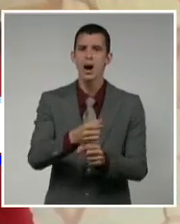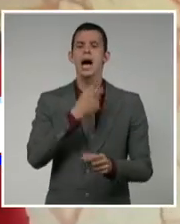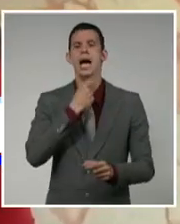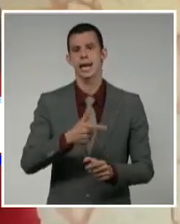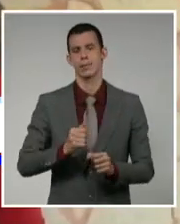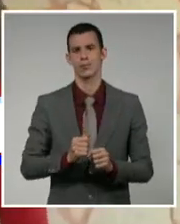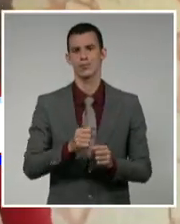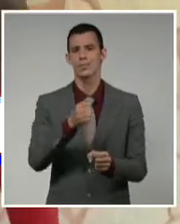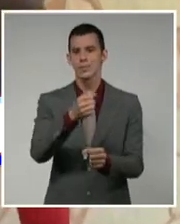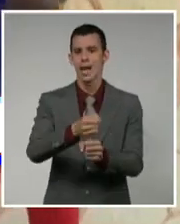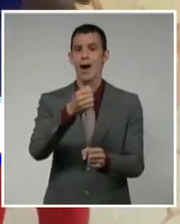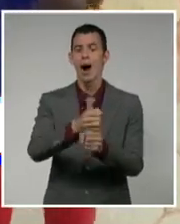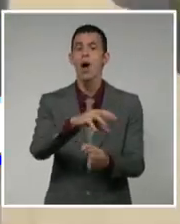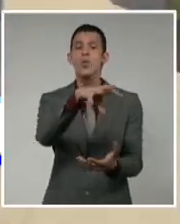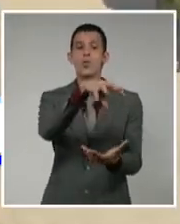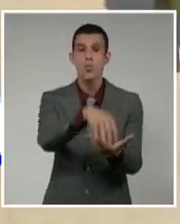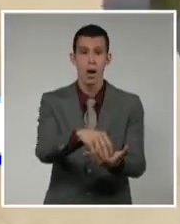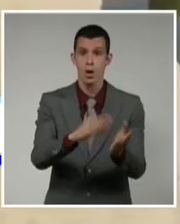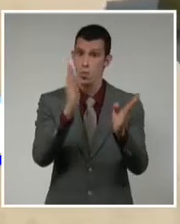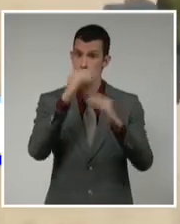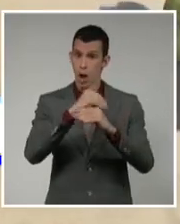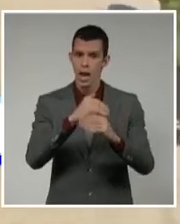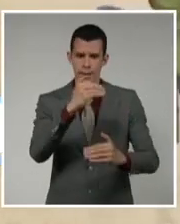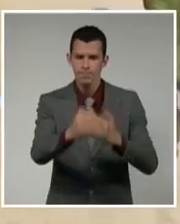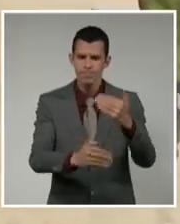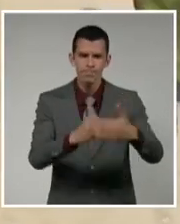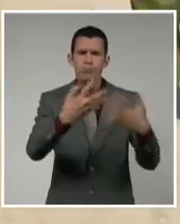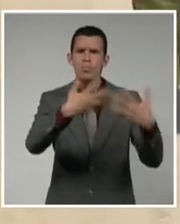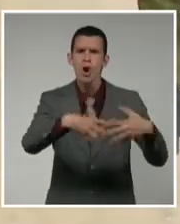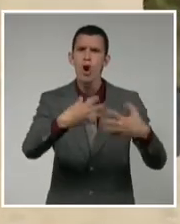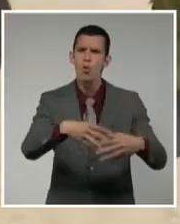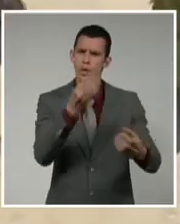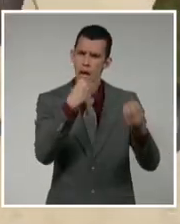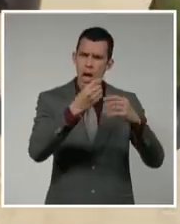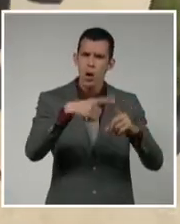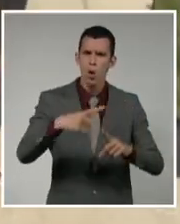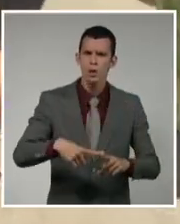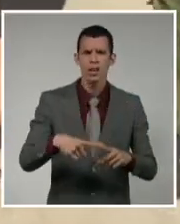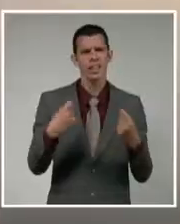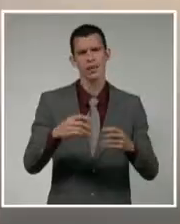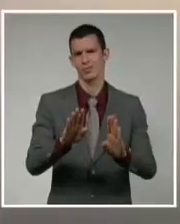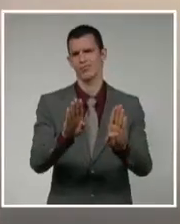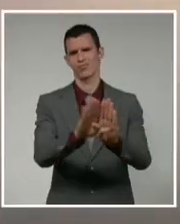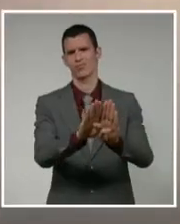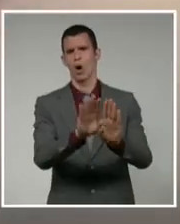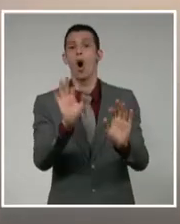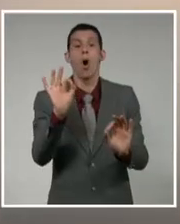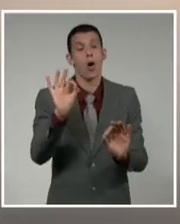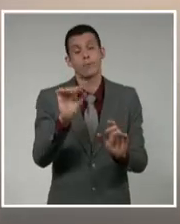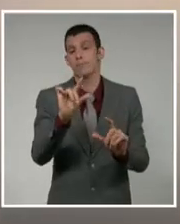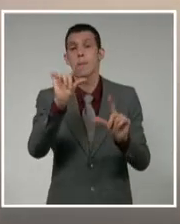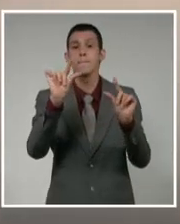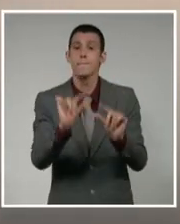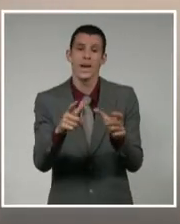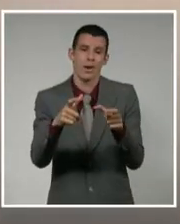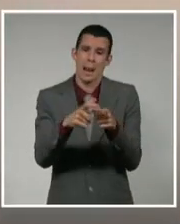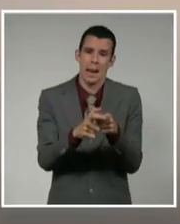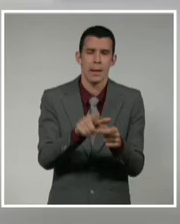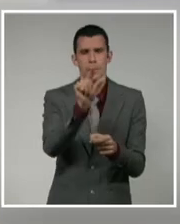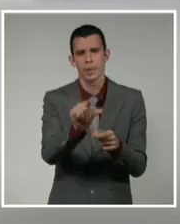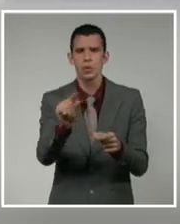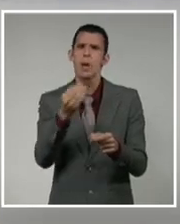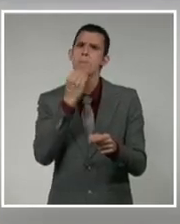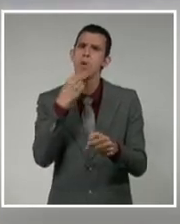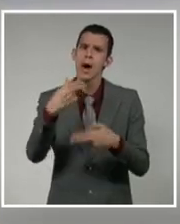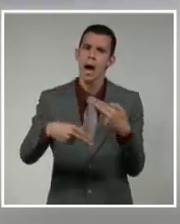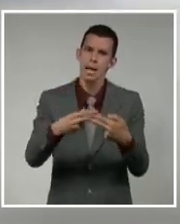o de servicios priorizados deberán permanecer cerrados o con el mínimo de trabajadores imprescindibles. Por otra parte,